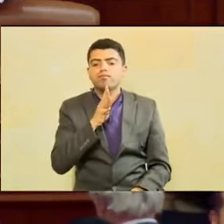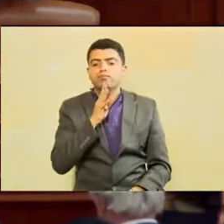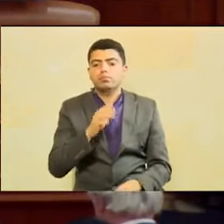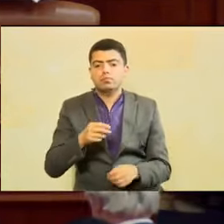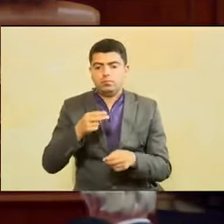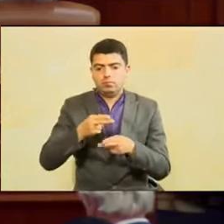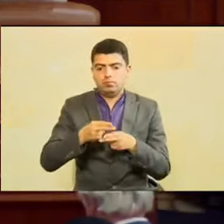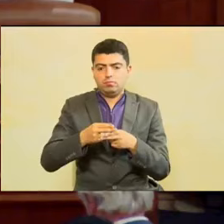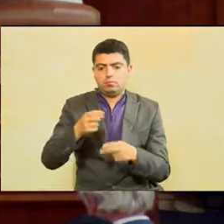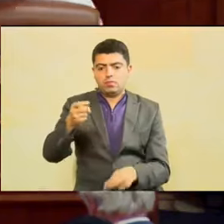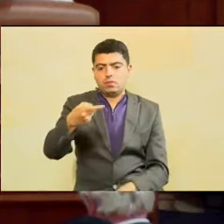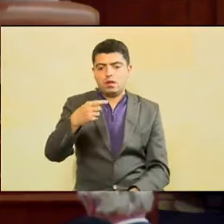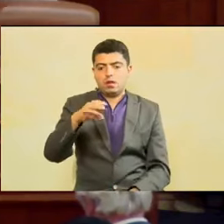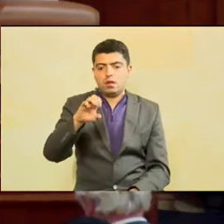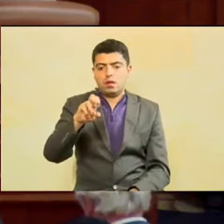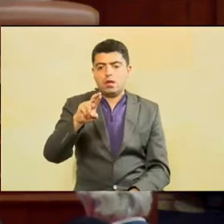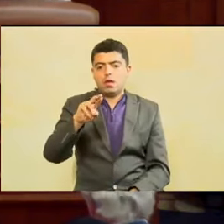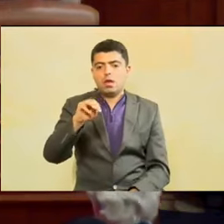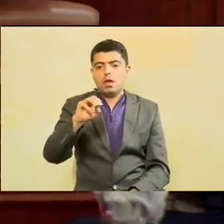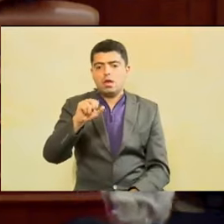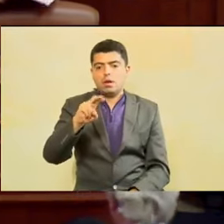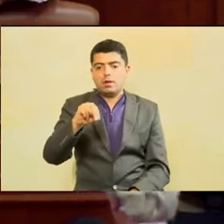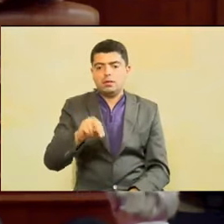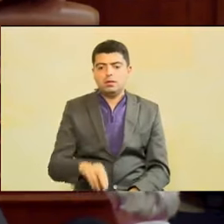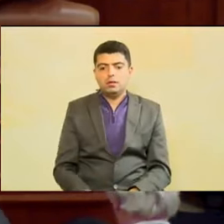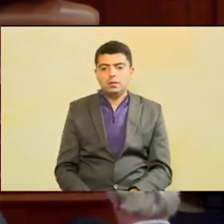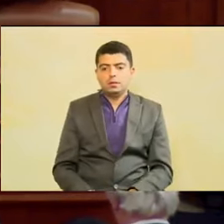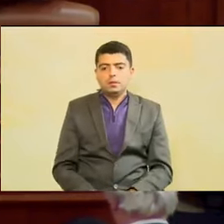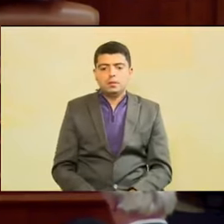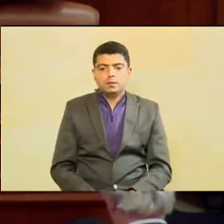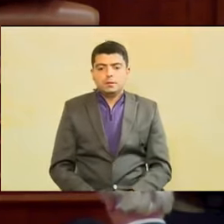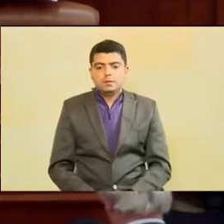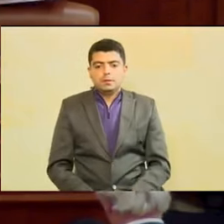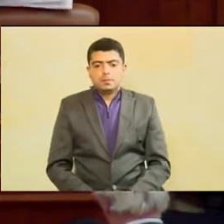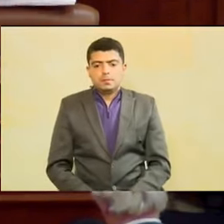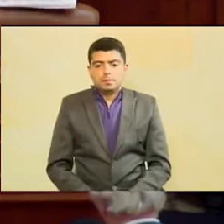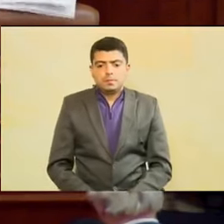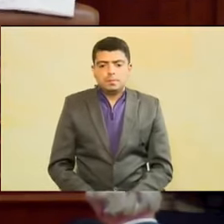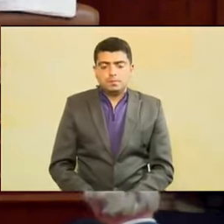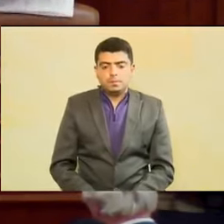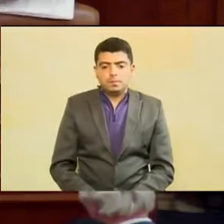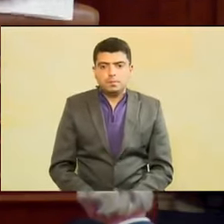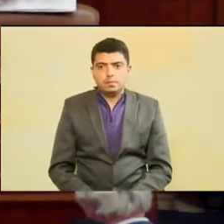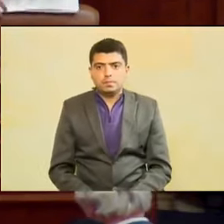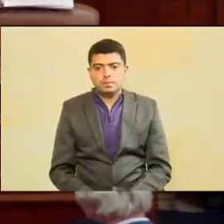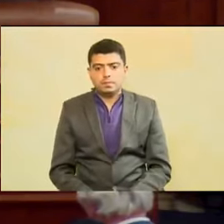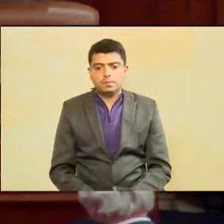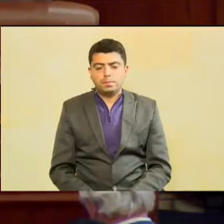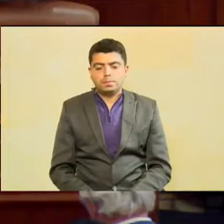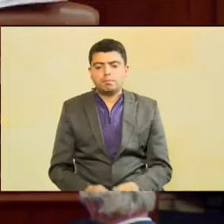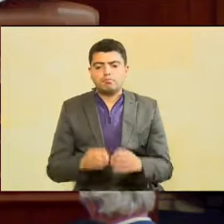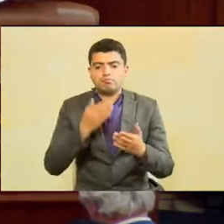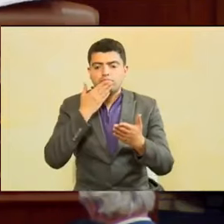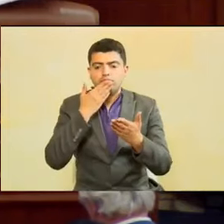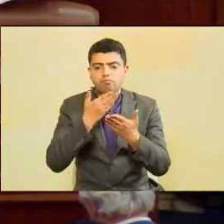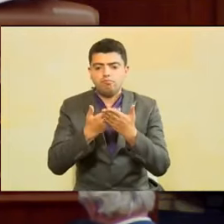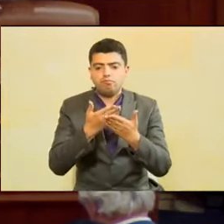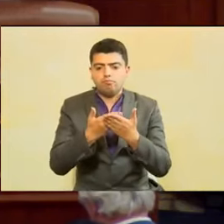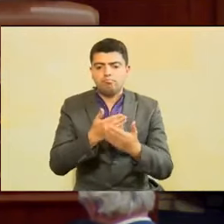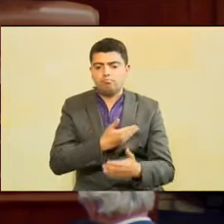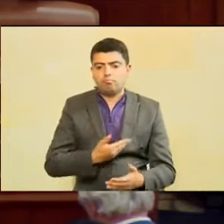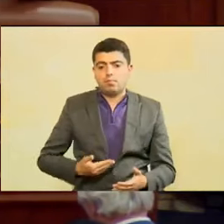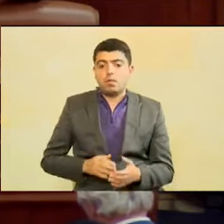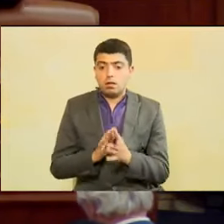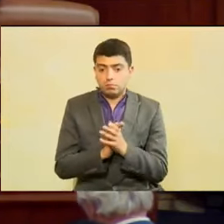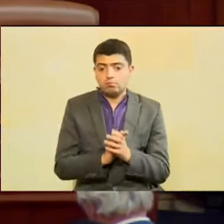blanco Álvarez Gracias doctora Lina doctora Aunque yo respeto la